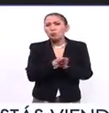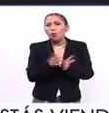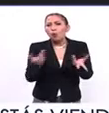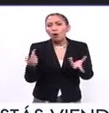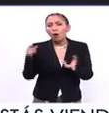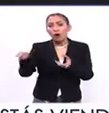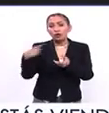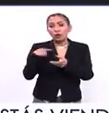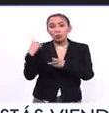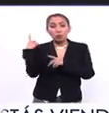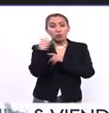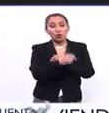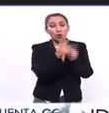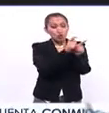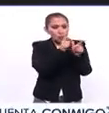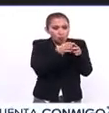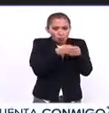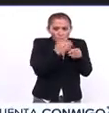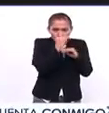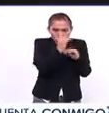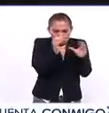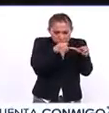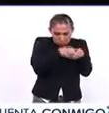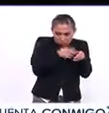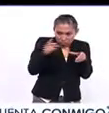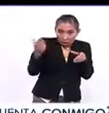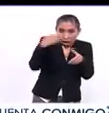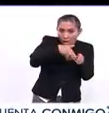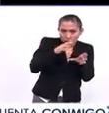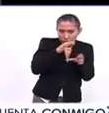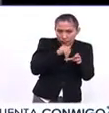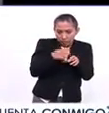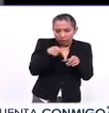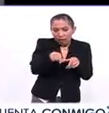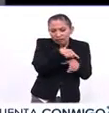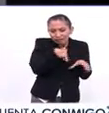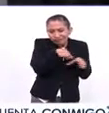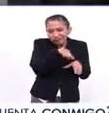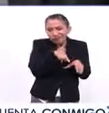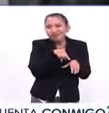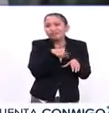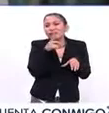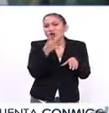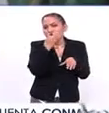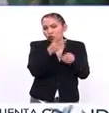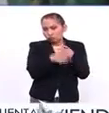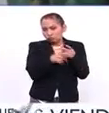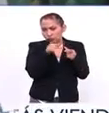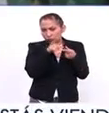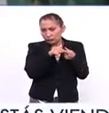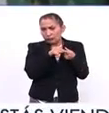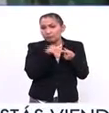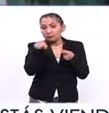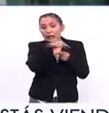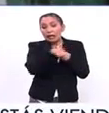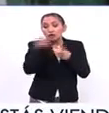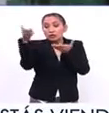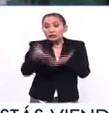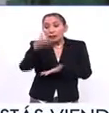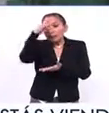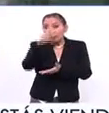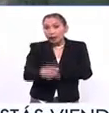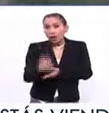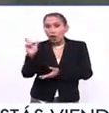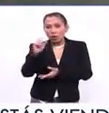unos exiliados en un grupo muy cerrado. Eso sí, creo que eso también tenía que ver entre 2 cosas. Uno, que ellos llegan a